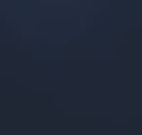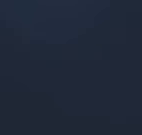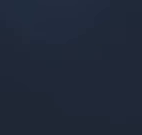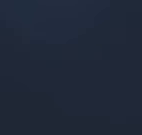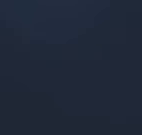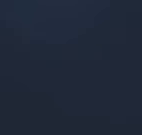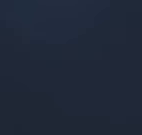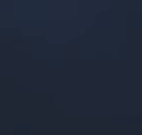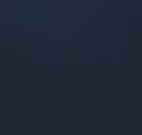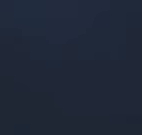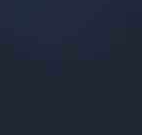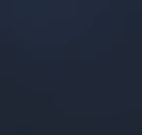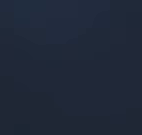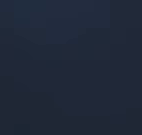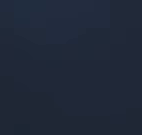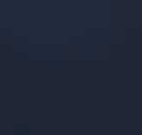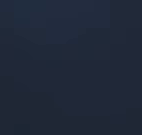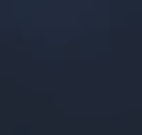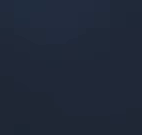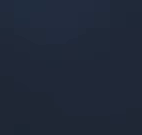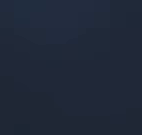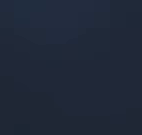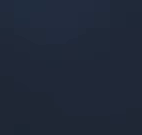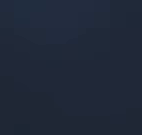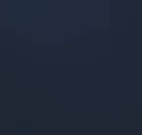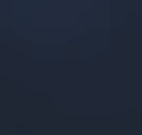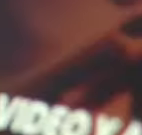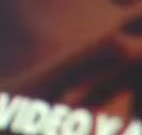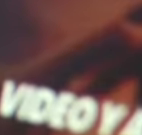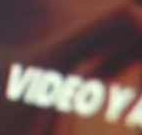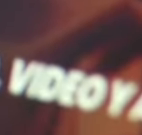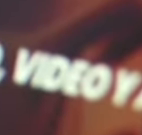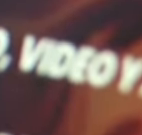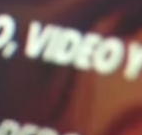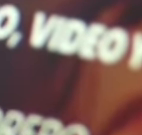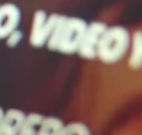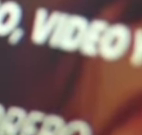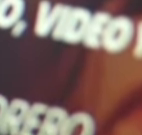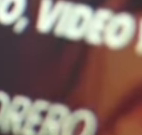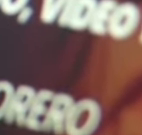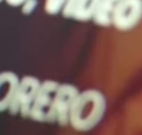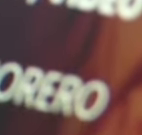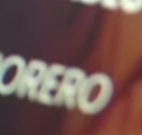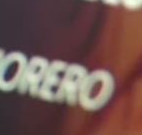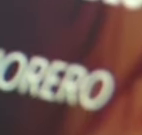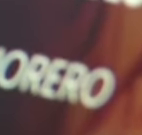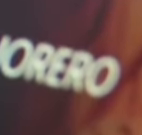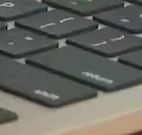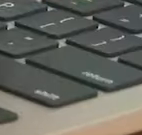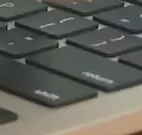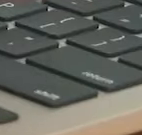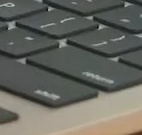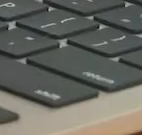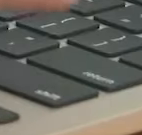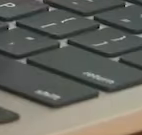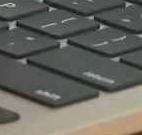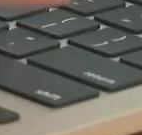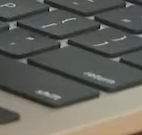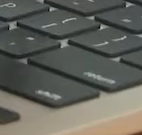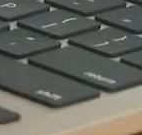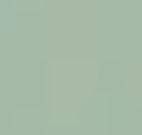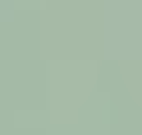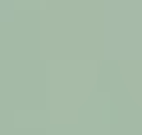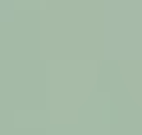en la calle principal. Ahí sí, fregado. No conozco a nadie de esos manes. En el caso Metástasis, Mayra S.